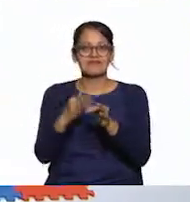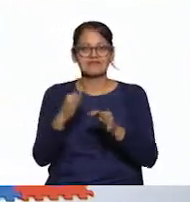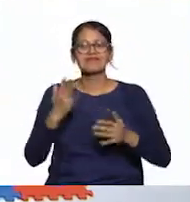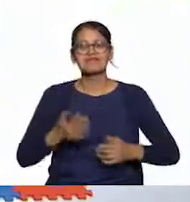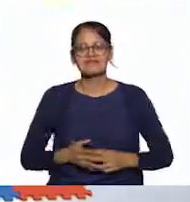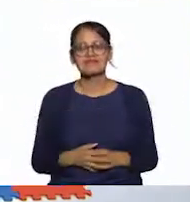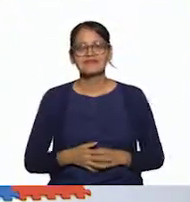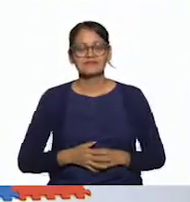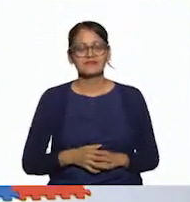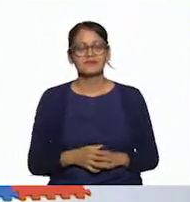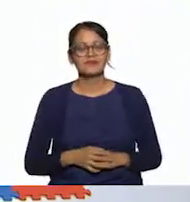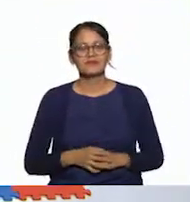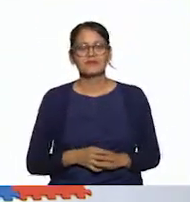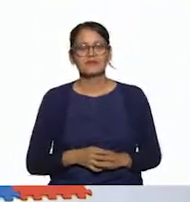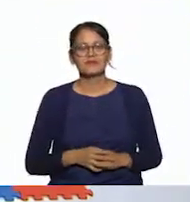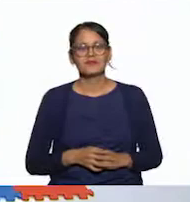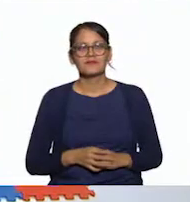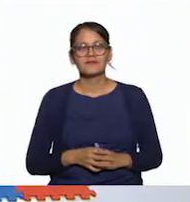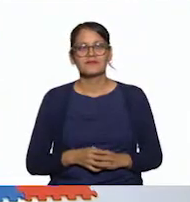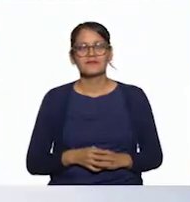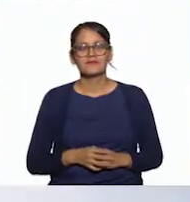Pilar.